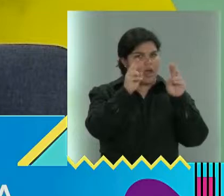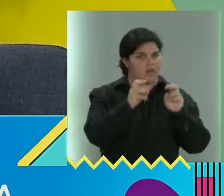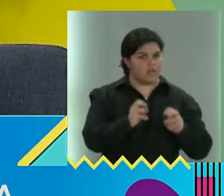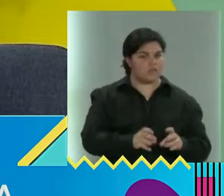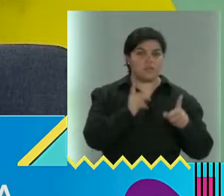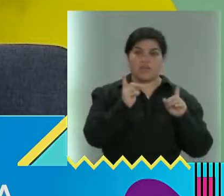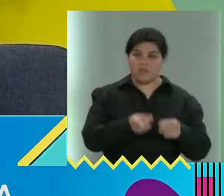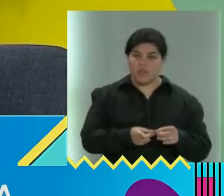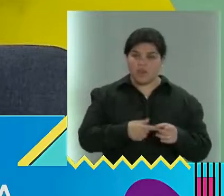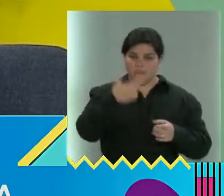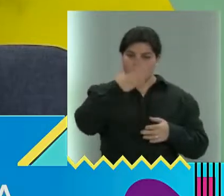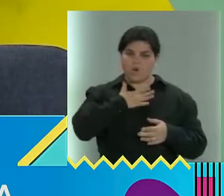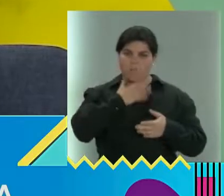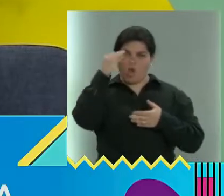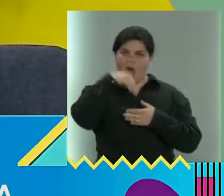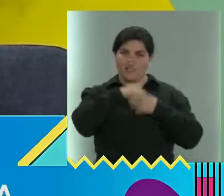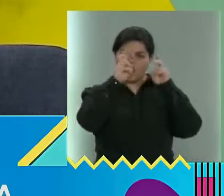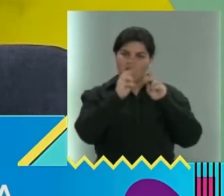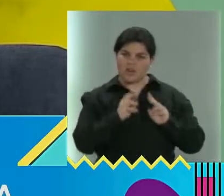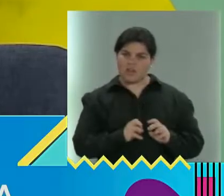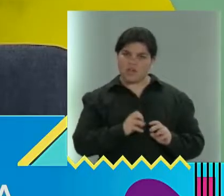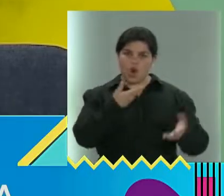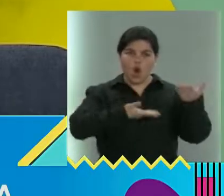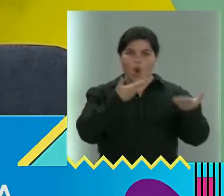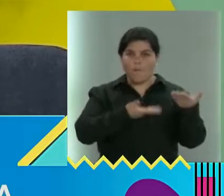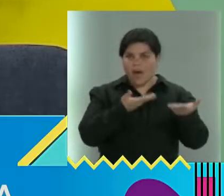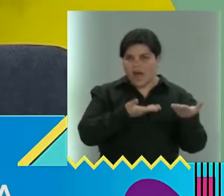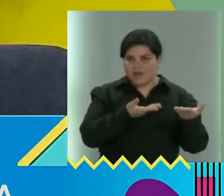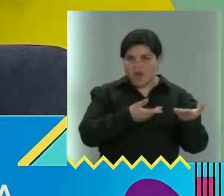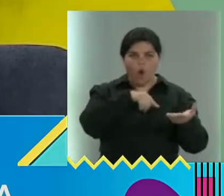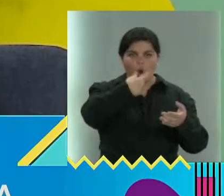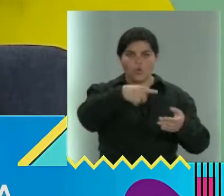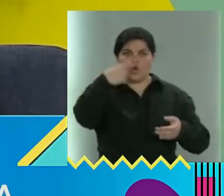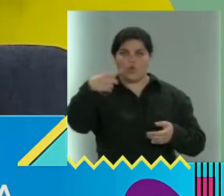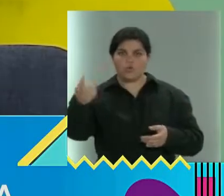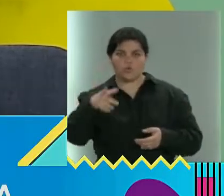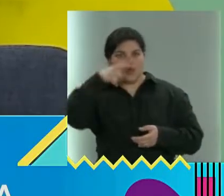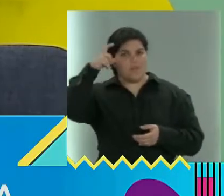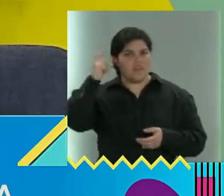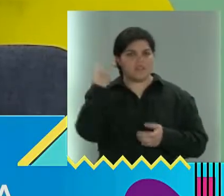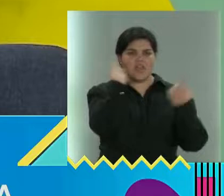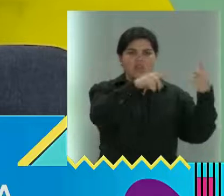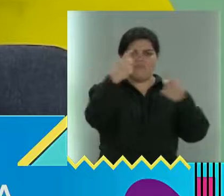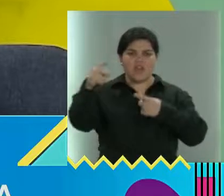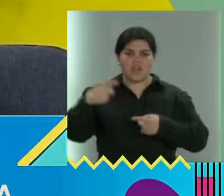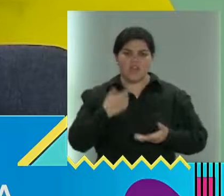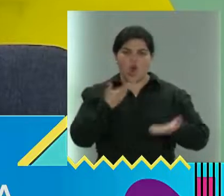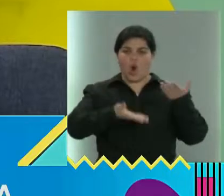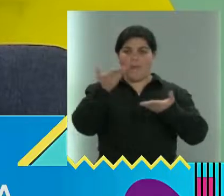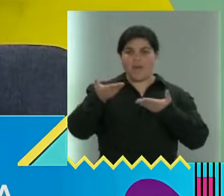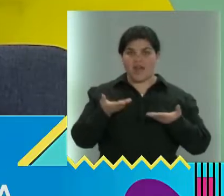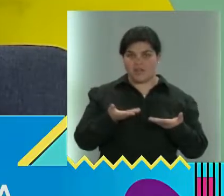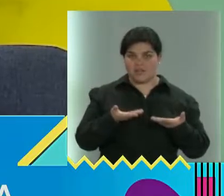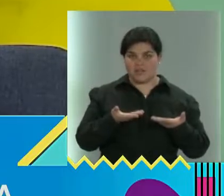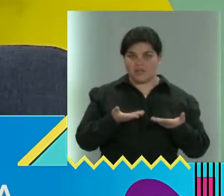¿sí? Y también de algún modo compararnos con otras experiencias o poder mirar al mundo y a la región con otras